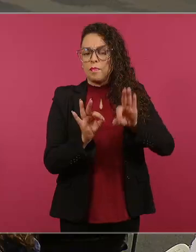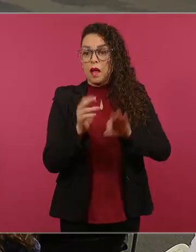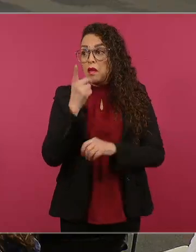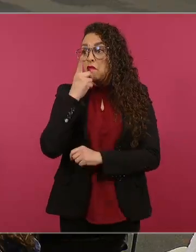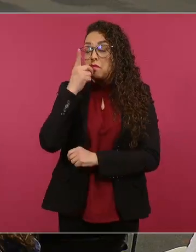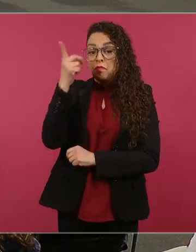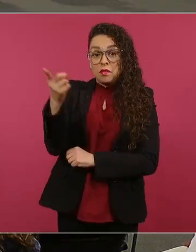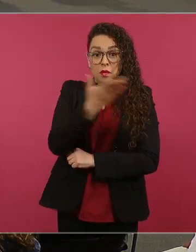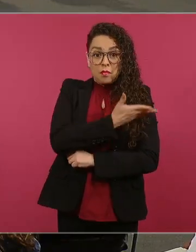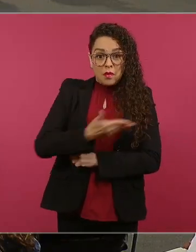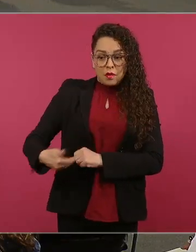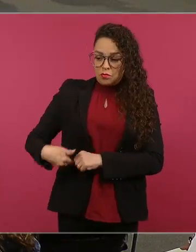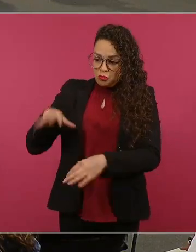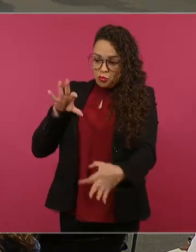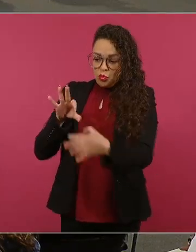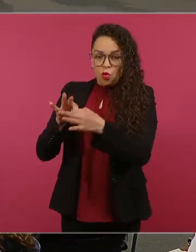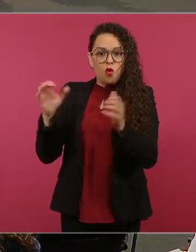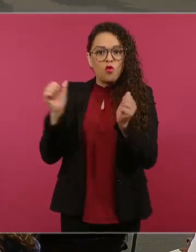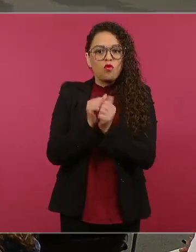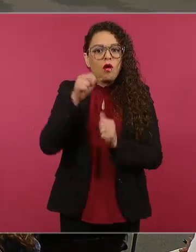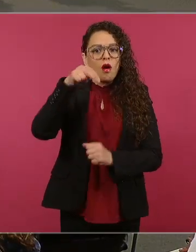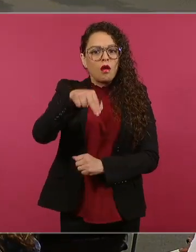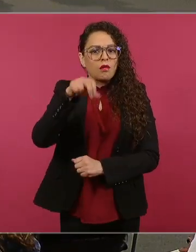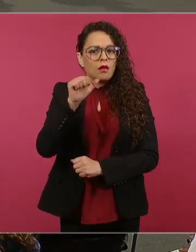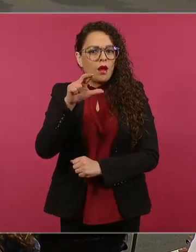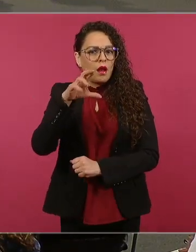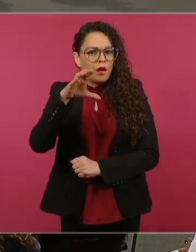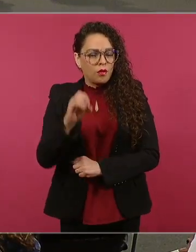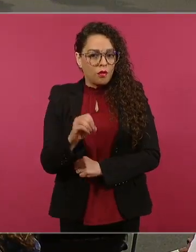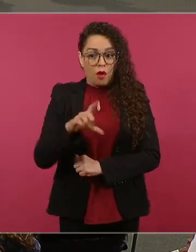al gobierno y hasta algunos funcionarios.